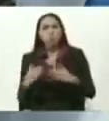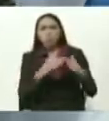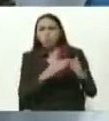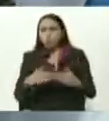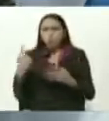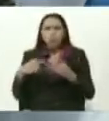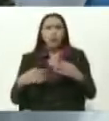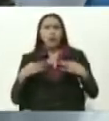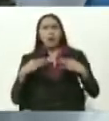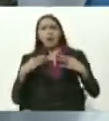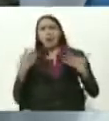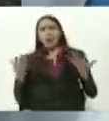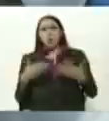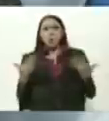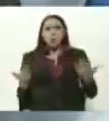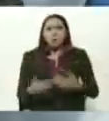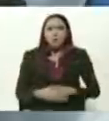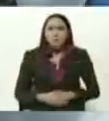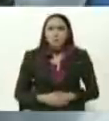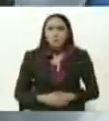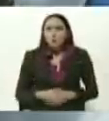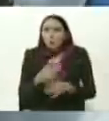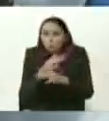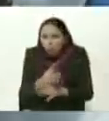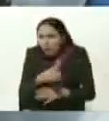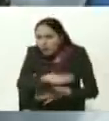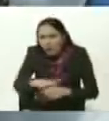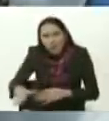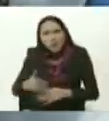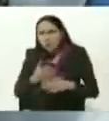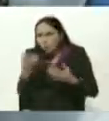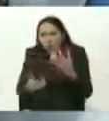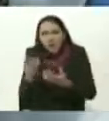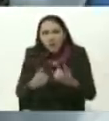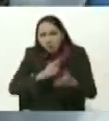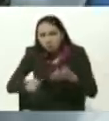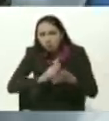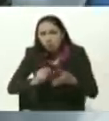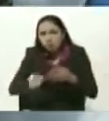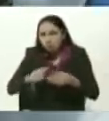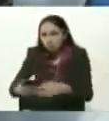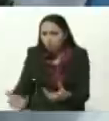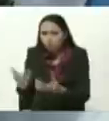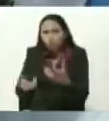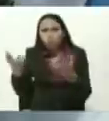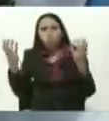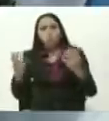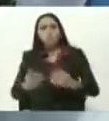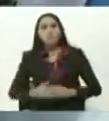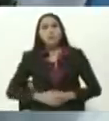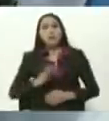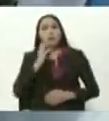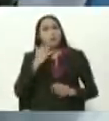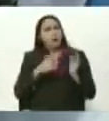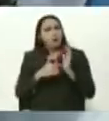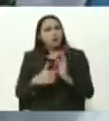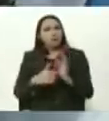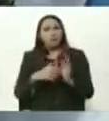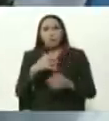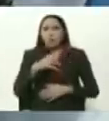ropa, incluso juguetes a los niños. Ese es el ejemplo de un